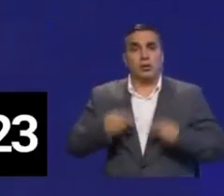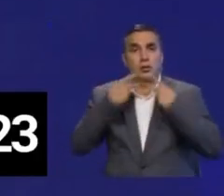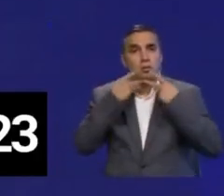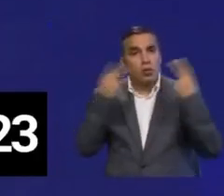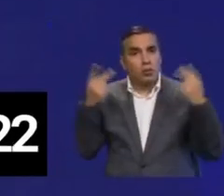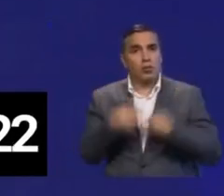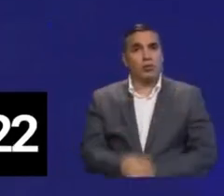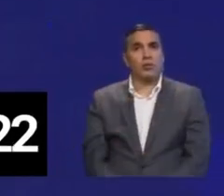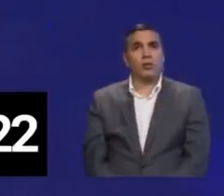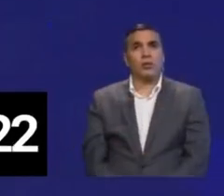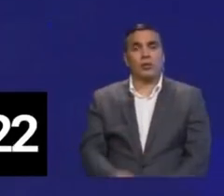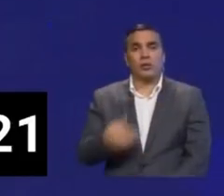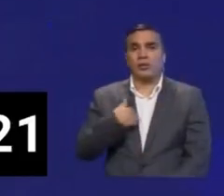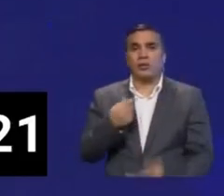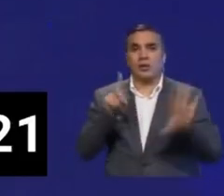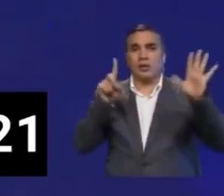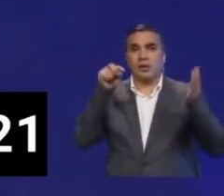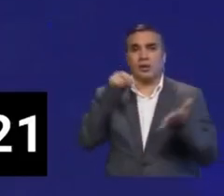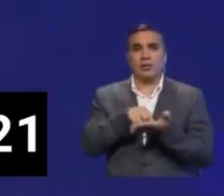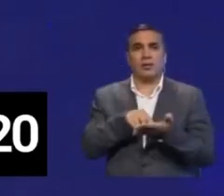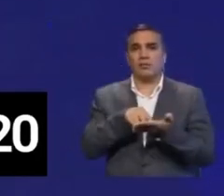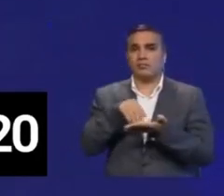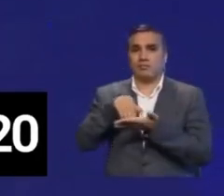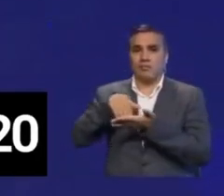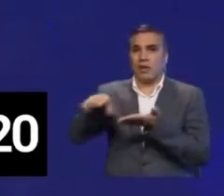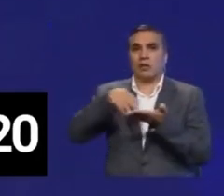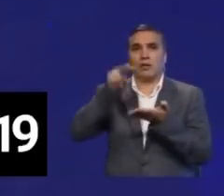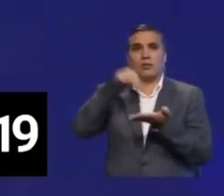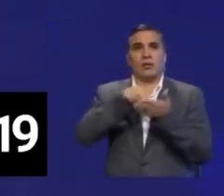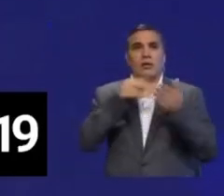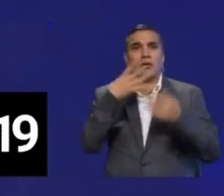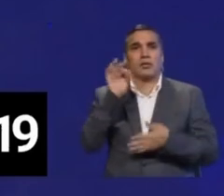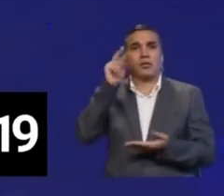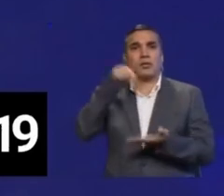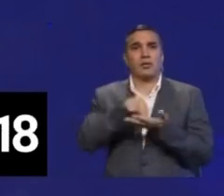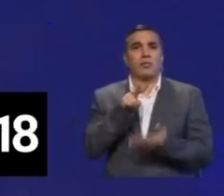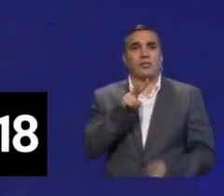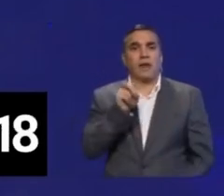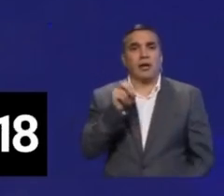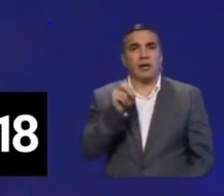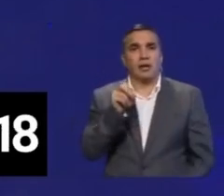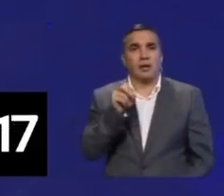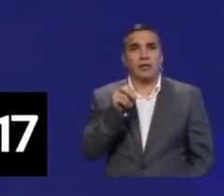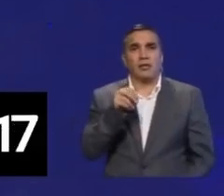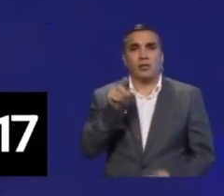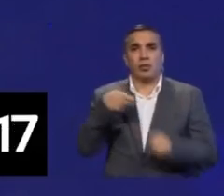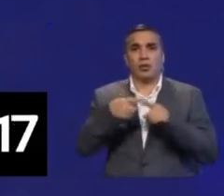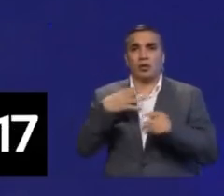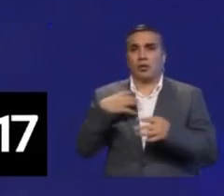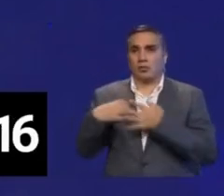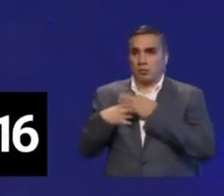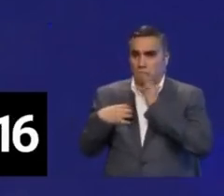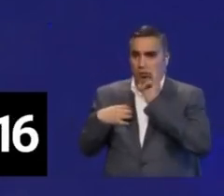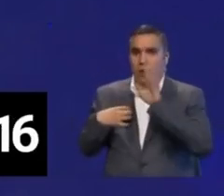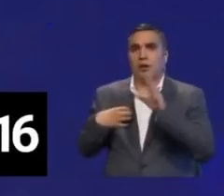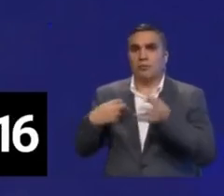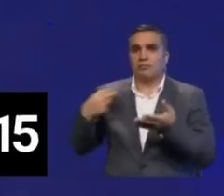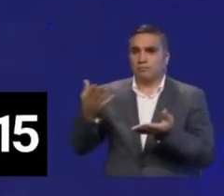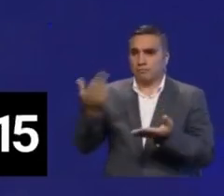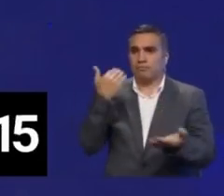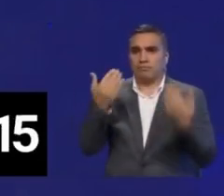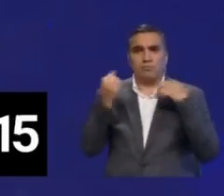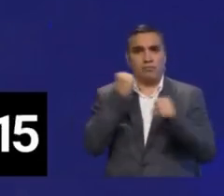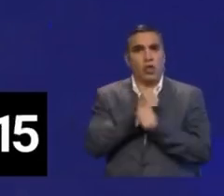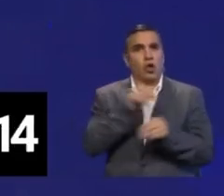pública. Tuvimos más de 6.000 despidos entre el 2019 y el 2020 en plena pandemia. Vamos a reincorporar a